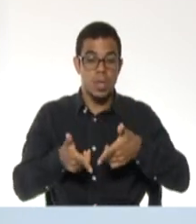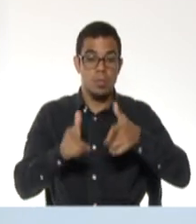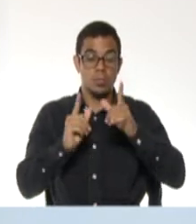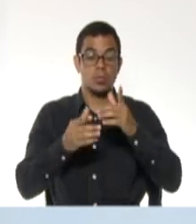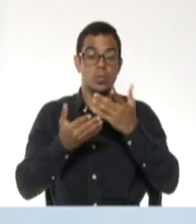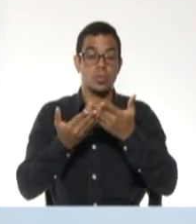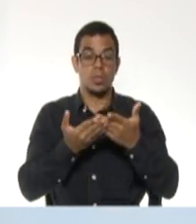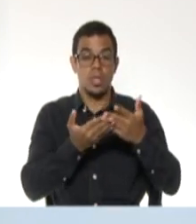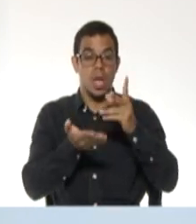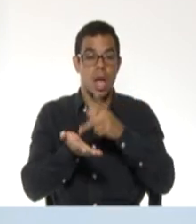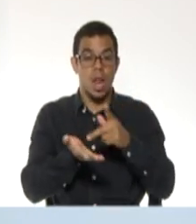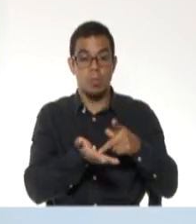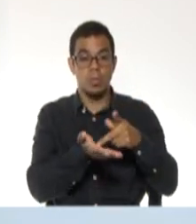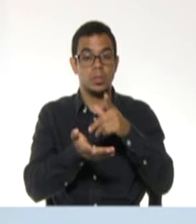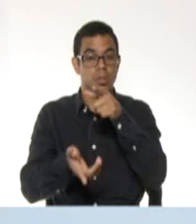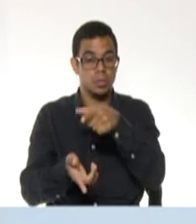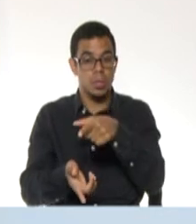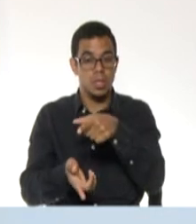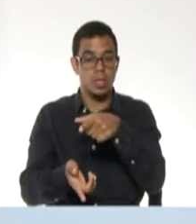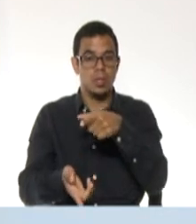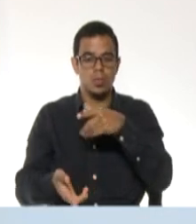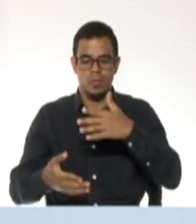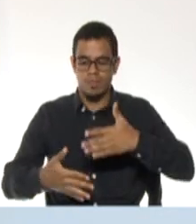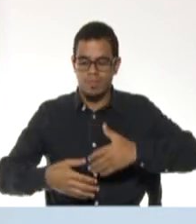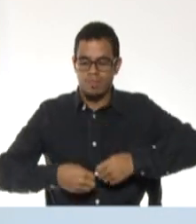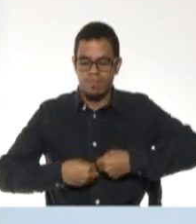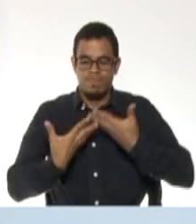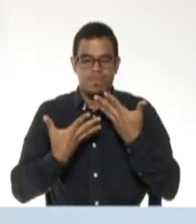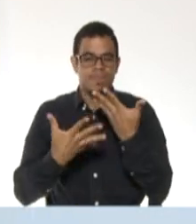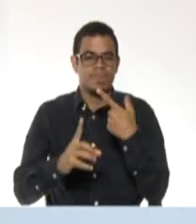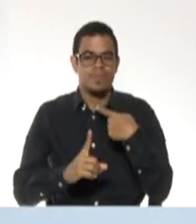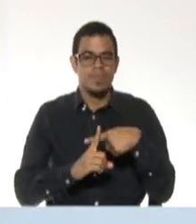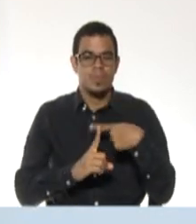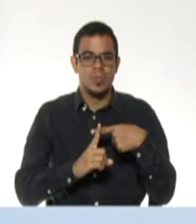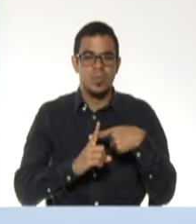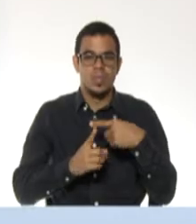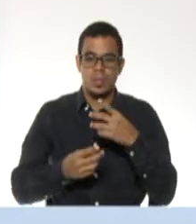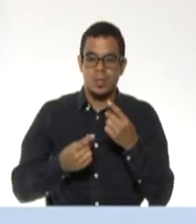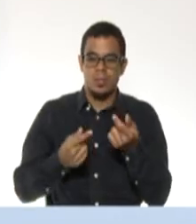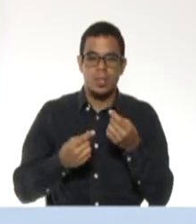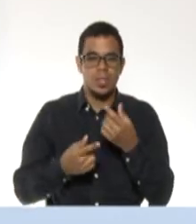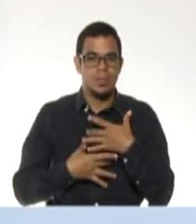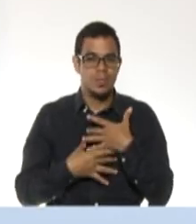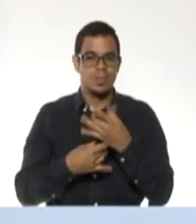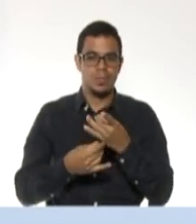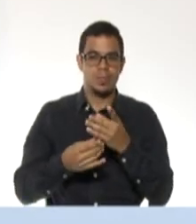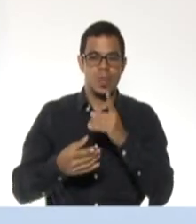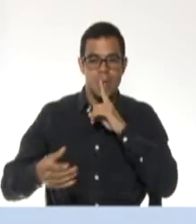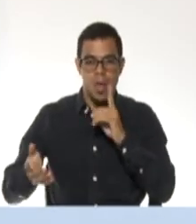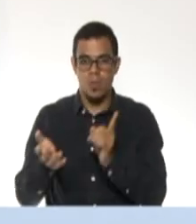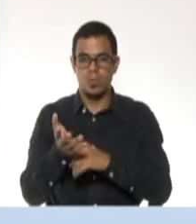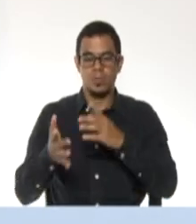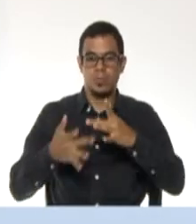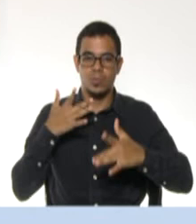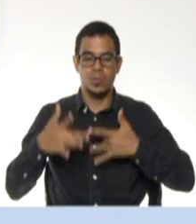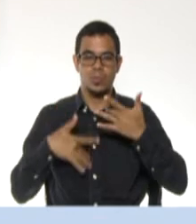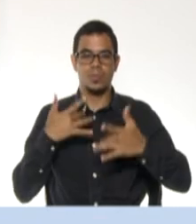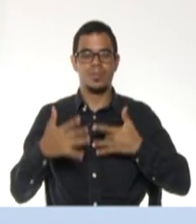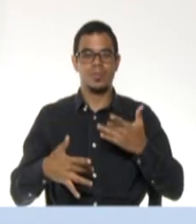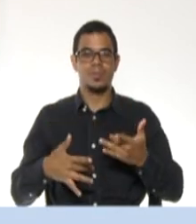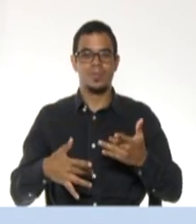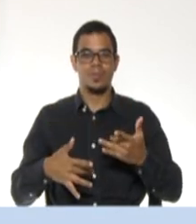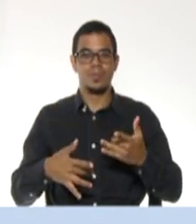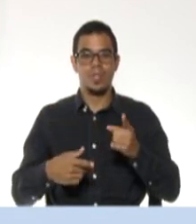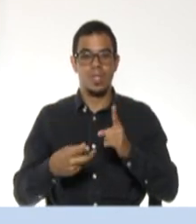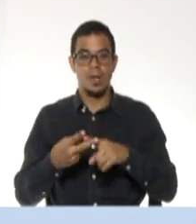ellos tener motivación al momento de realizar una actividad determinada. Asimismo, también podemos hacer uso